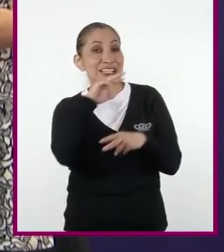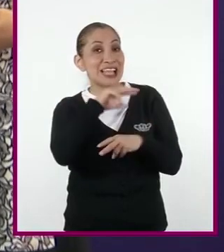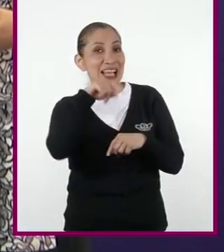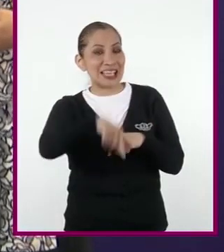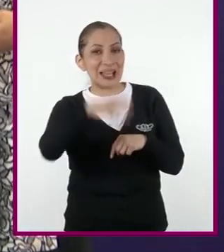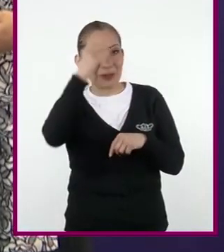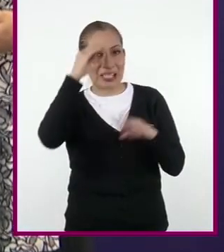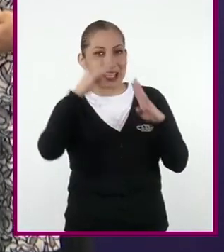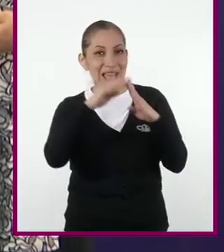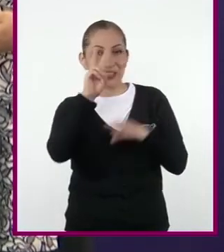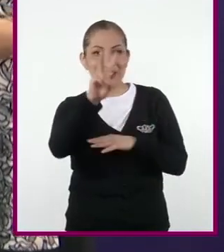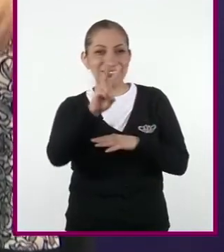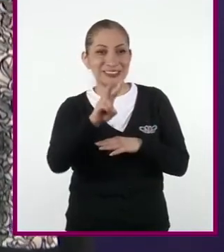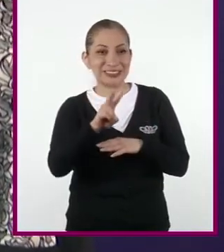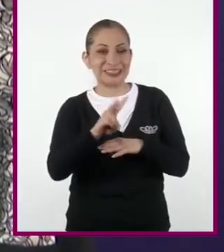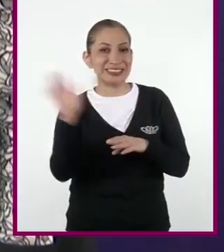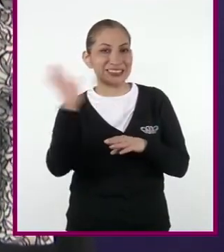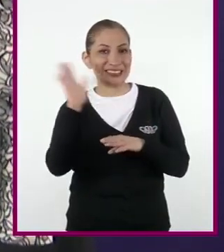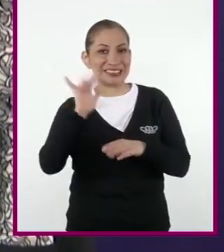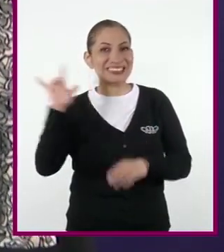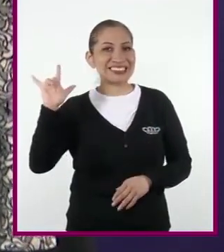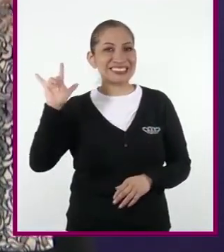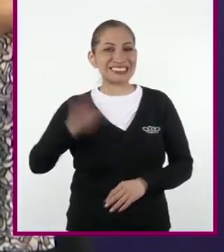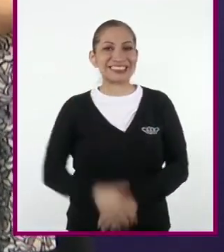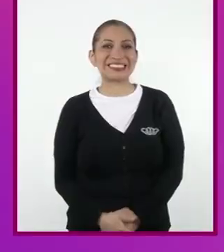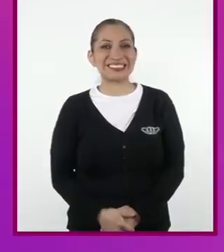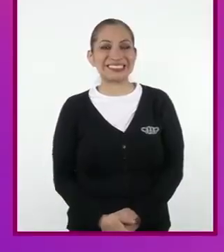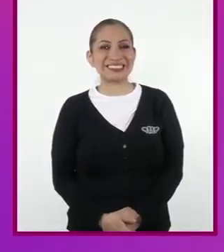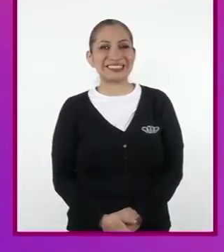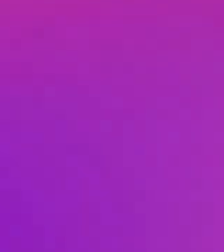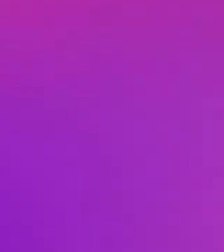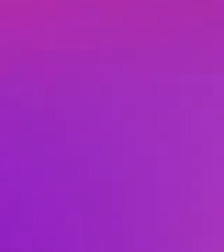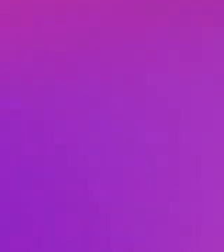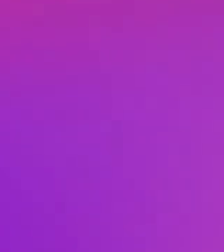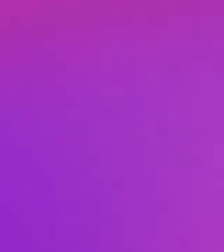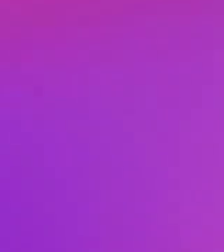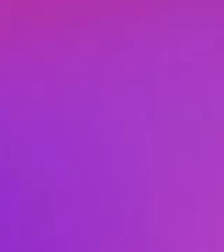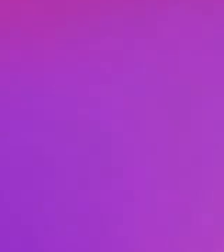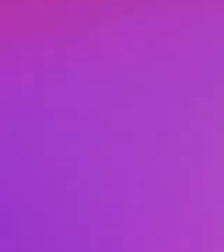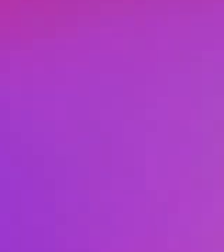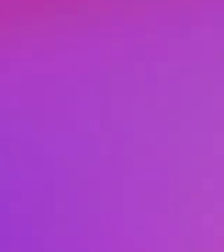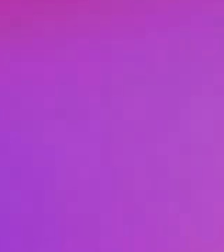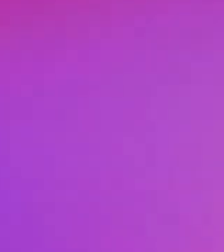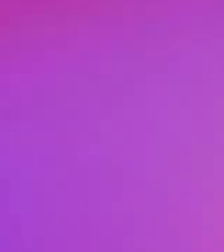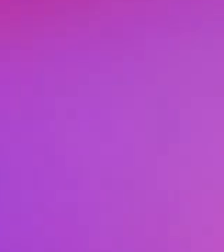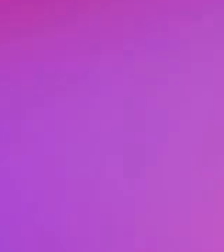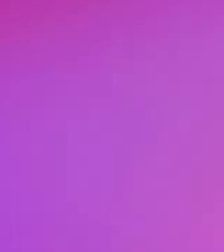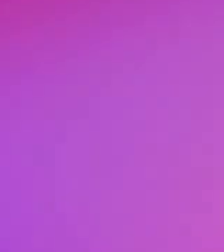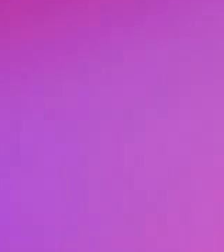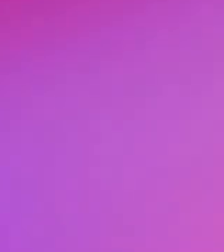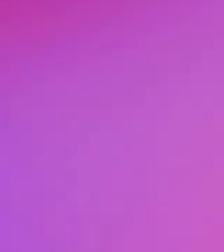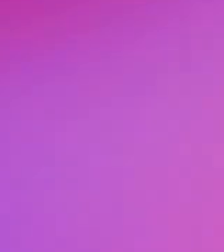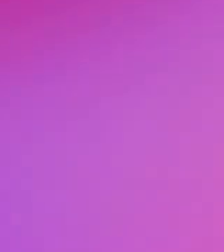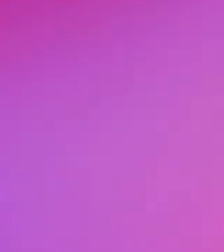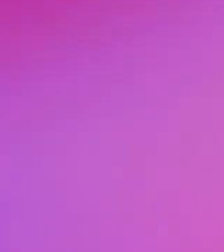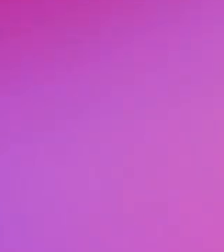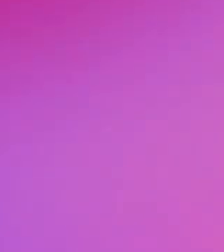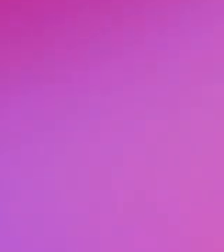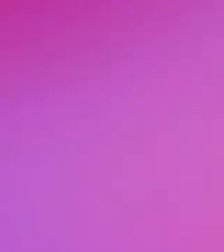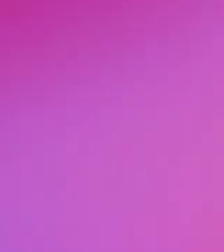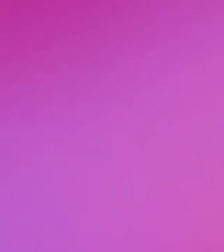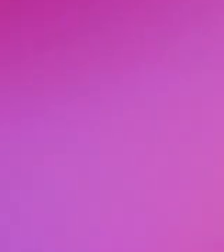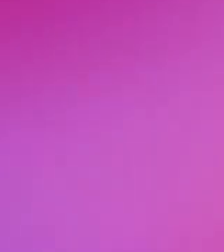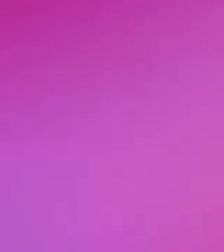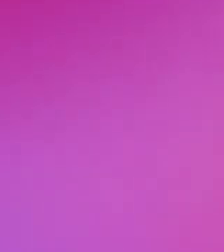pronto aquí en Aprende en Casa 2. ¡Hasta la próxima! Si tienes dudas o necesitas ayuda, llama al Centro de Apoyo